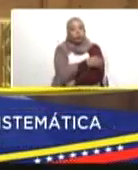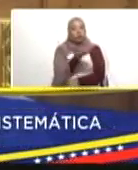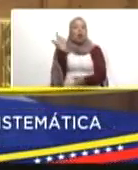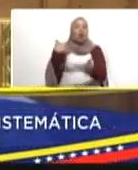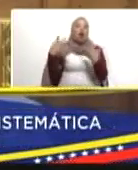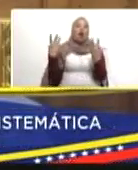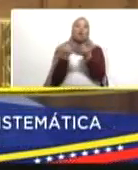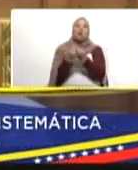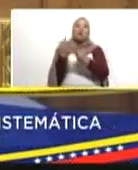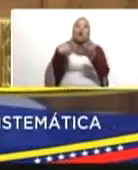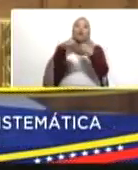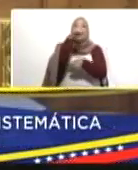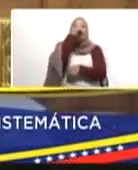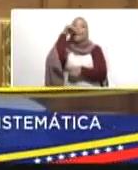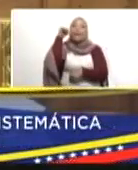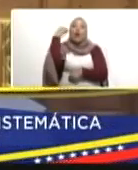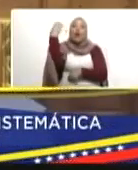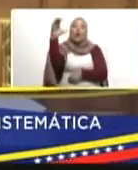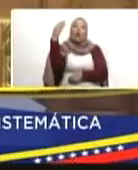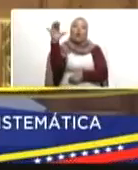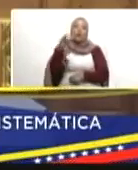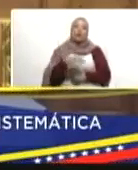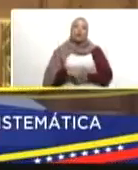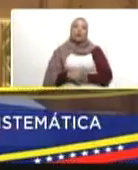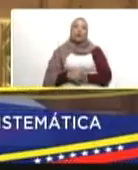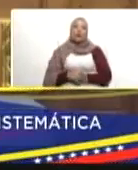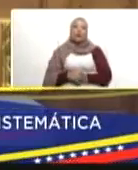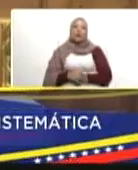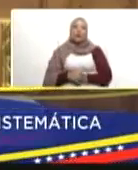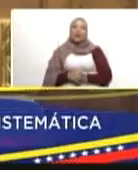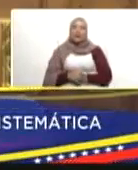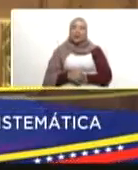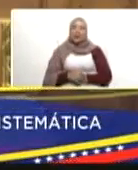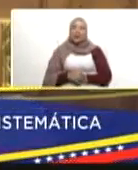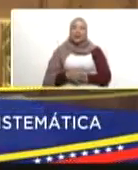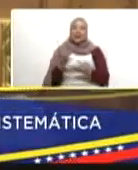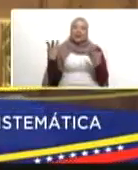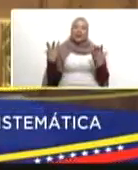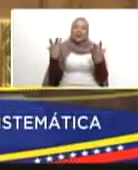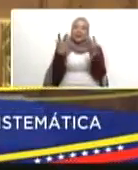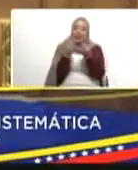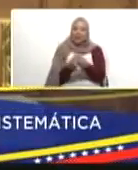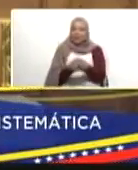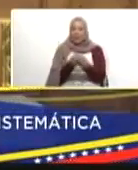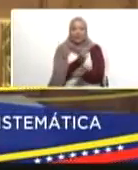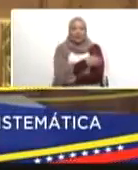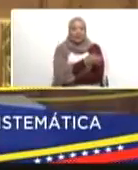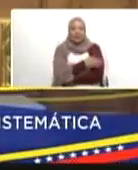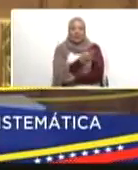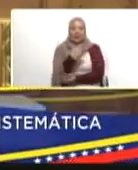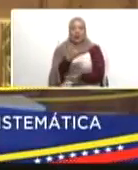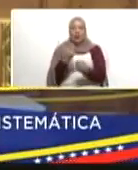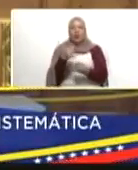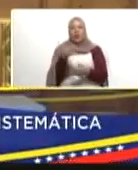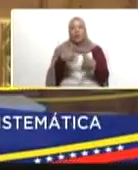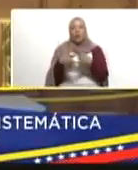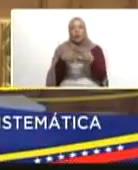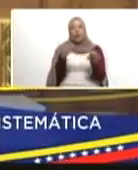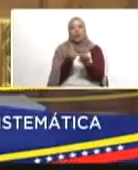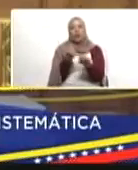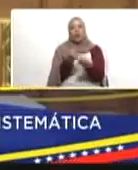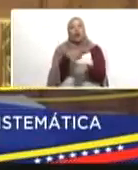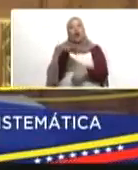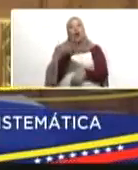junto al narcotráfico colombiano junto a la cía y junto a la extrema derecha mamera en esas